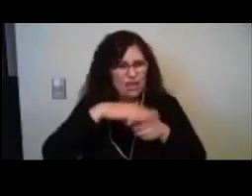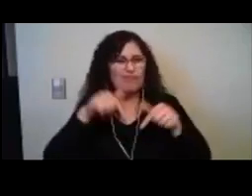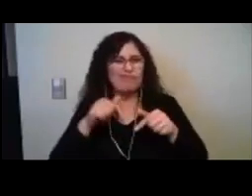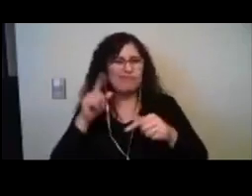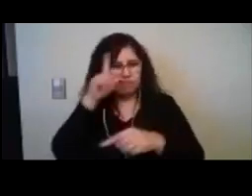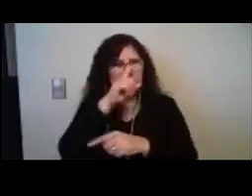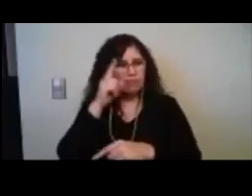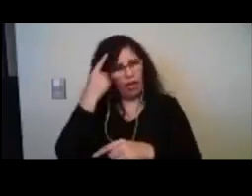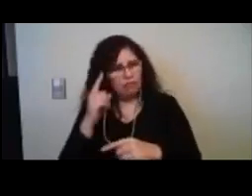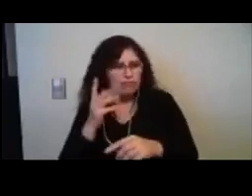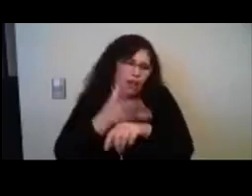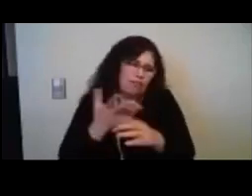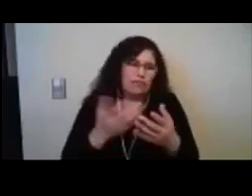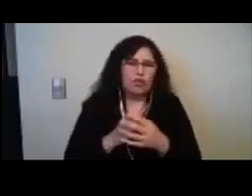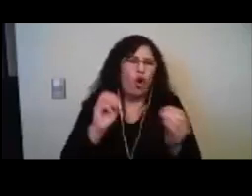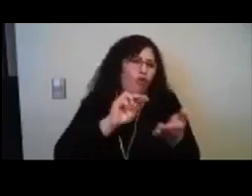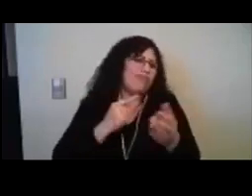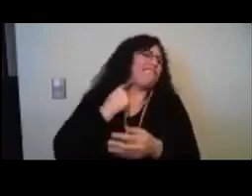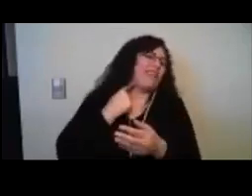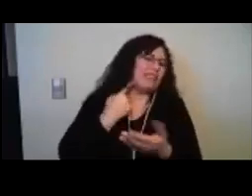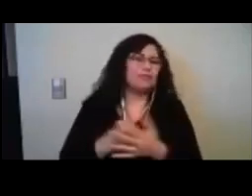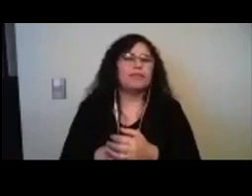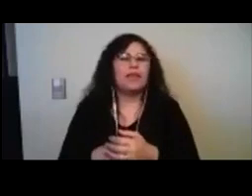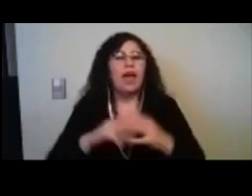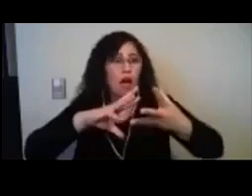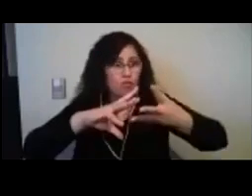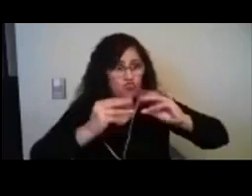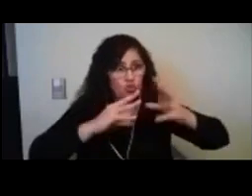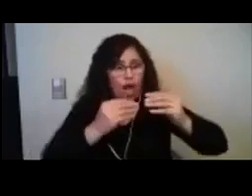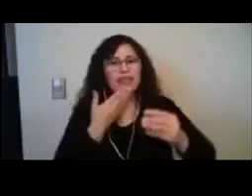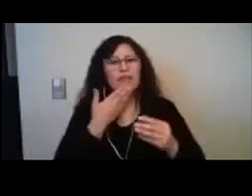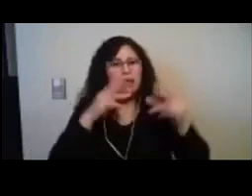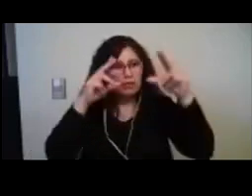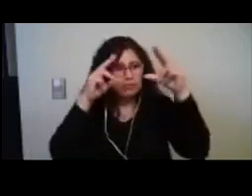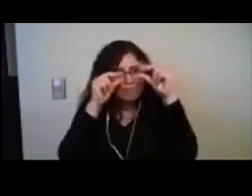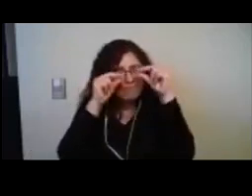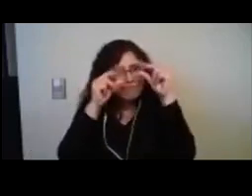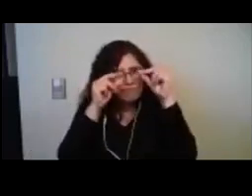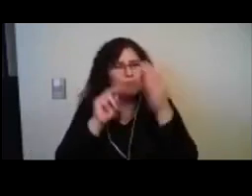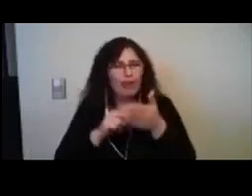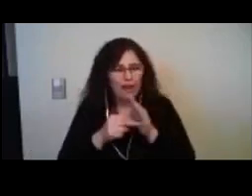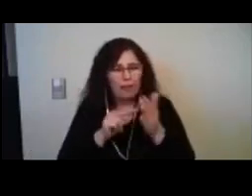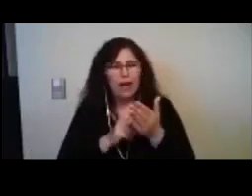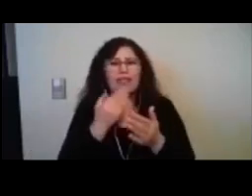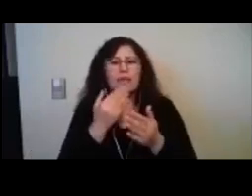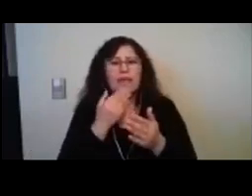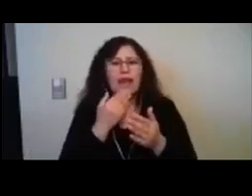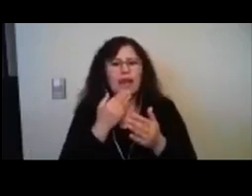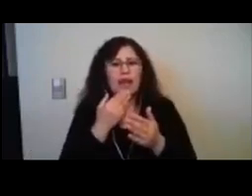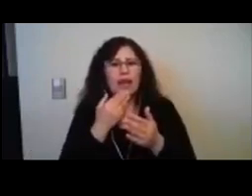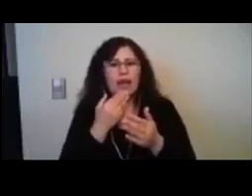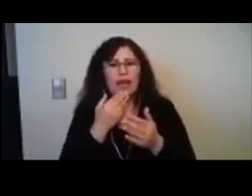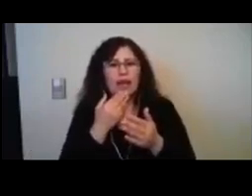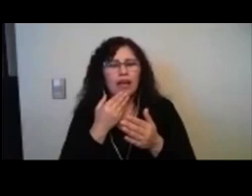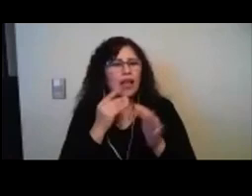en el tono muscular, ¿cierto? En los movimientos automáticos de pestañeo, por ejemplo, ¿ya? En los movimientos automáticos de mano a la hora de